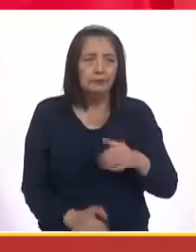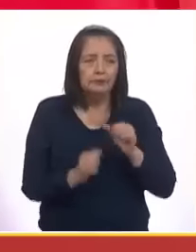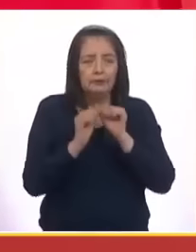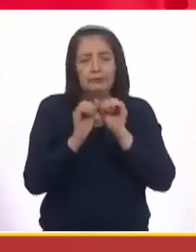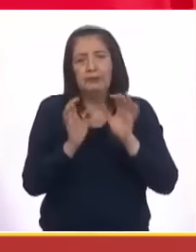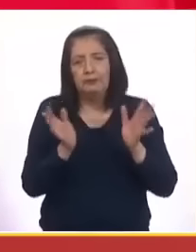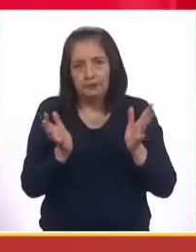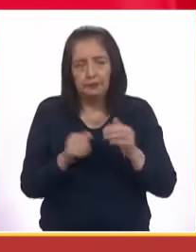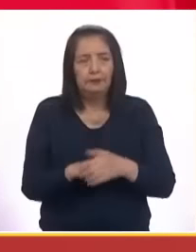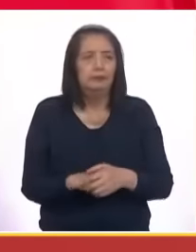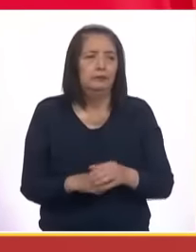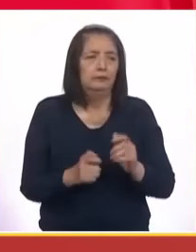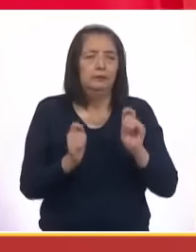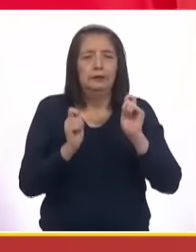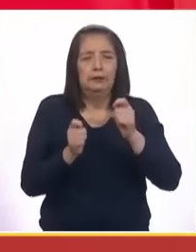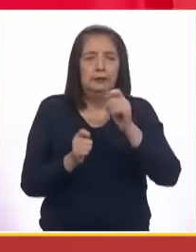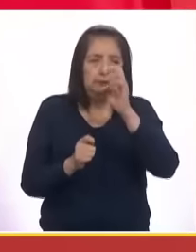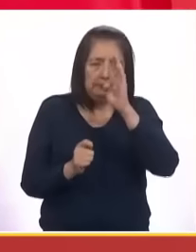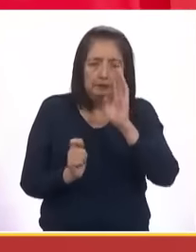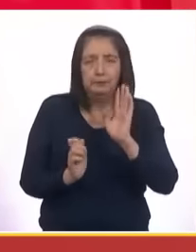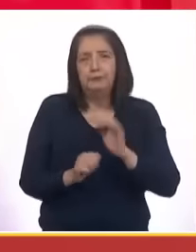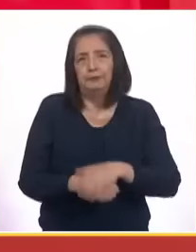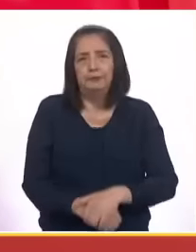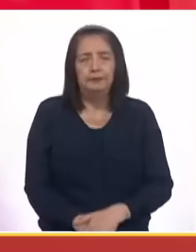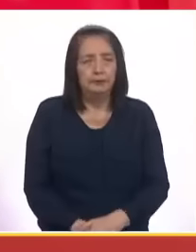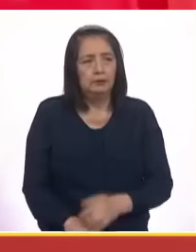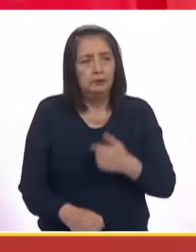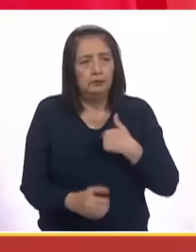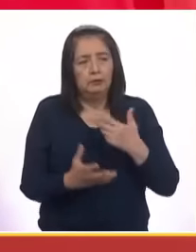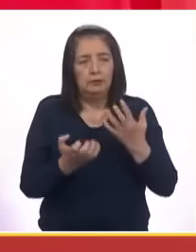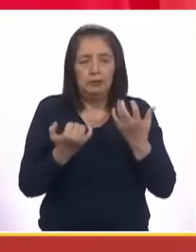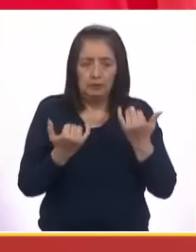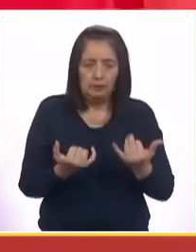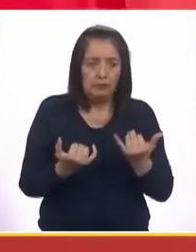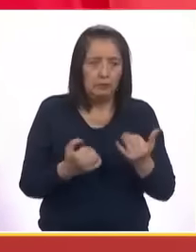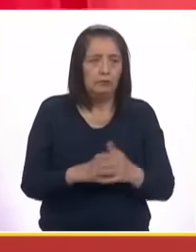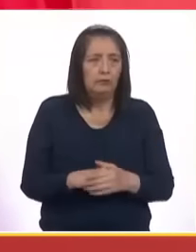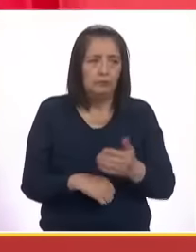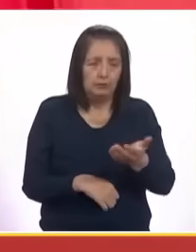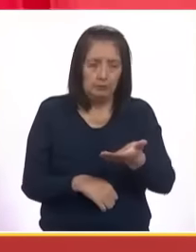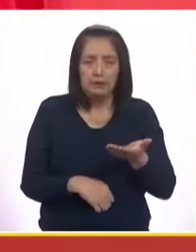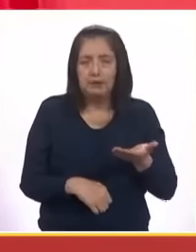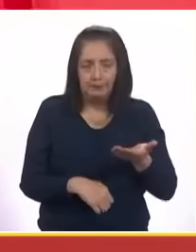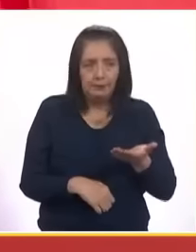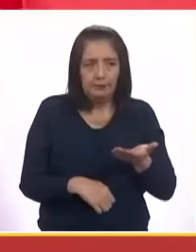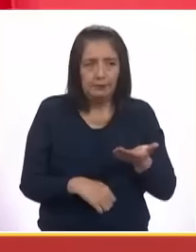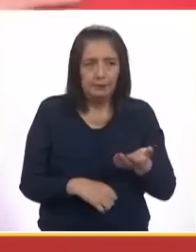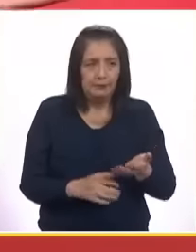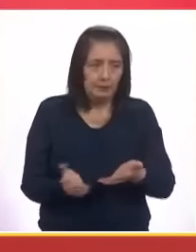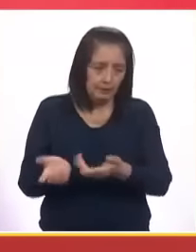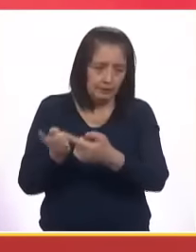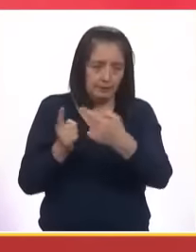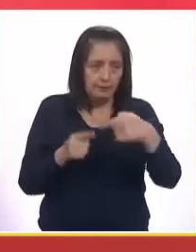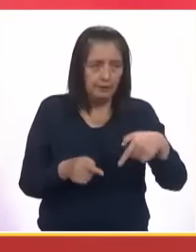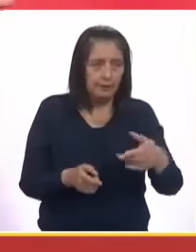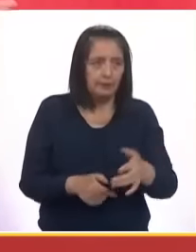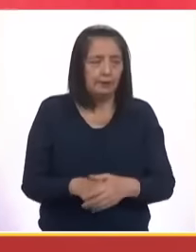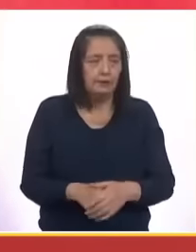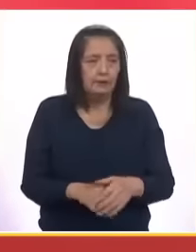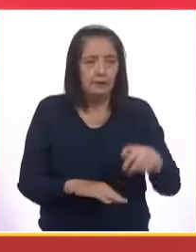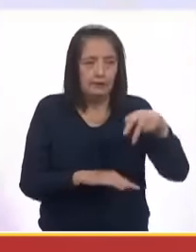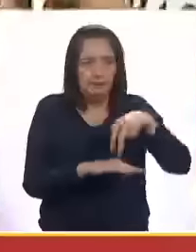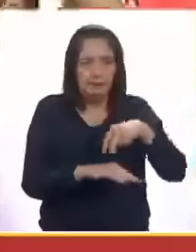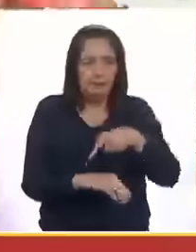bendición, un regalo de Dios. Y quiero que hoy lo invitemos a que nos acompañe en